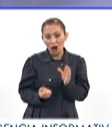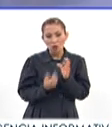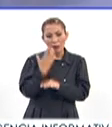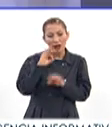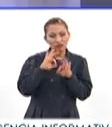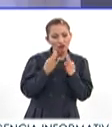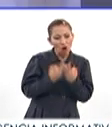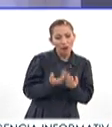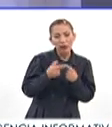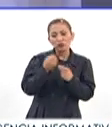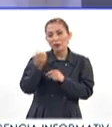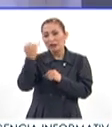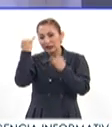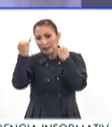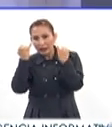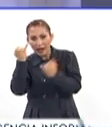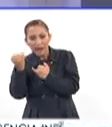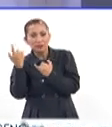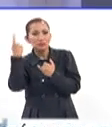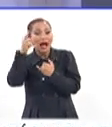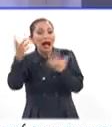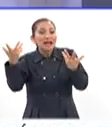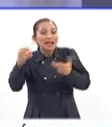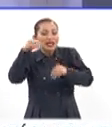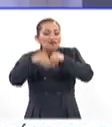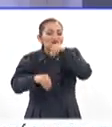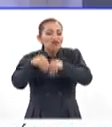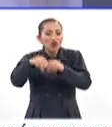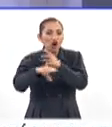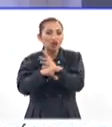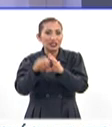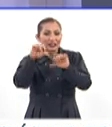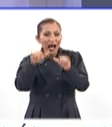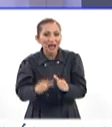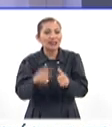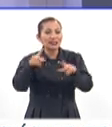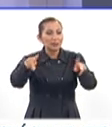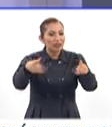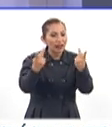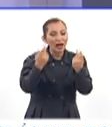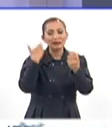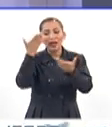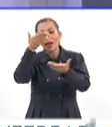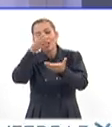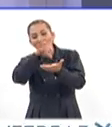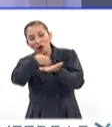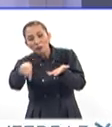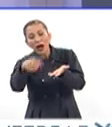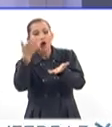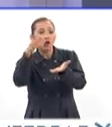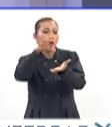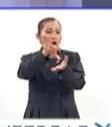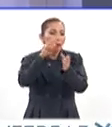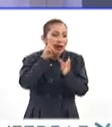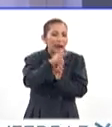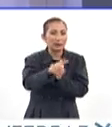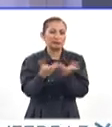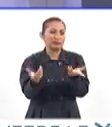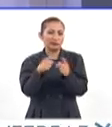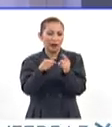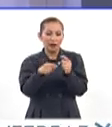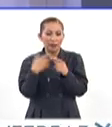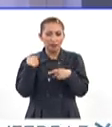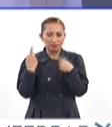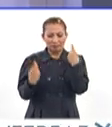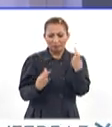nuevos géneros, nuevas maneras de producir las cosas, de distribuirlas, de acceder a ellas. Entonces, a partir de todas